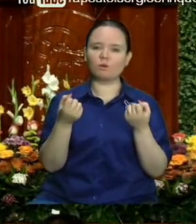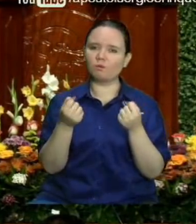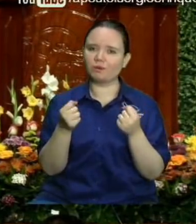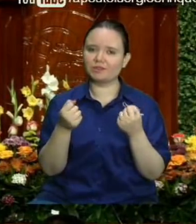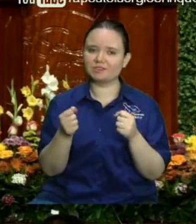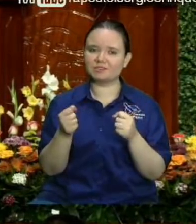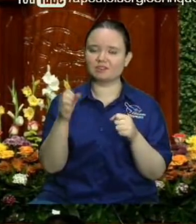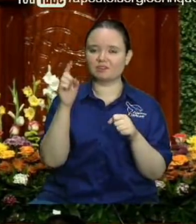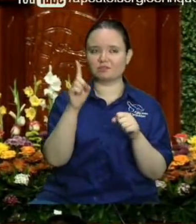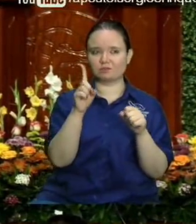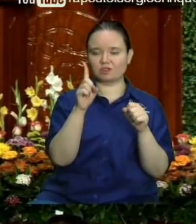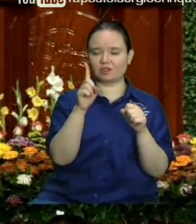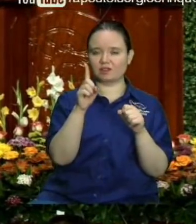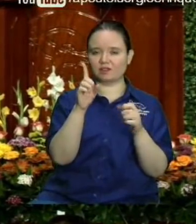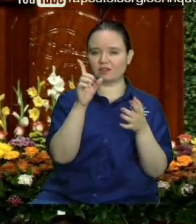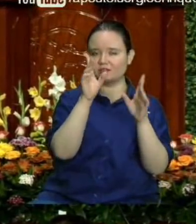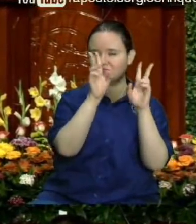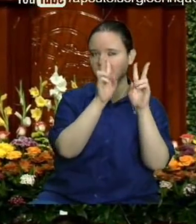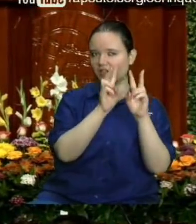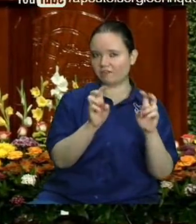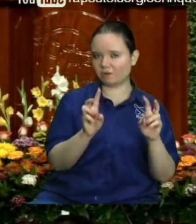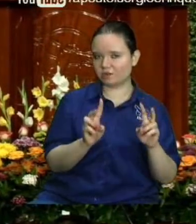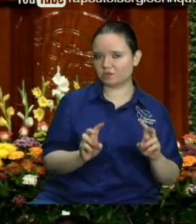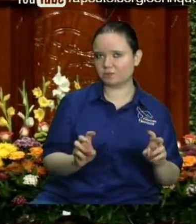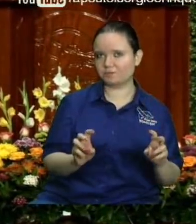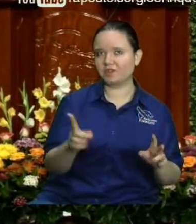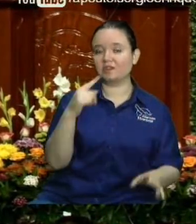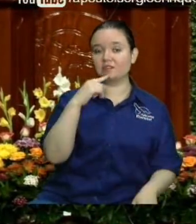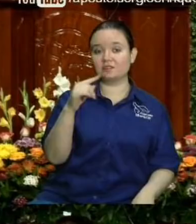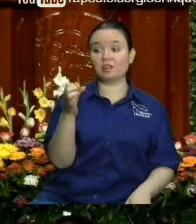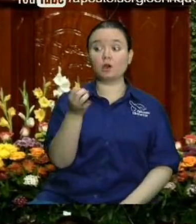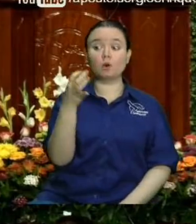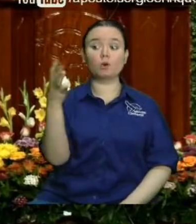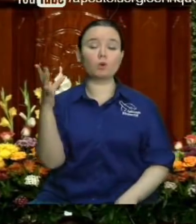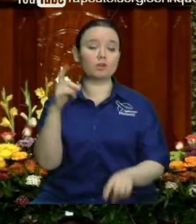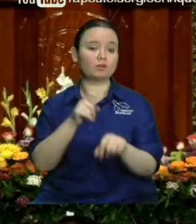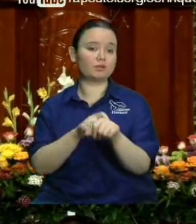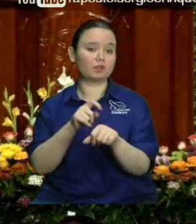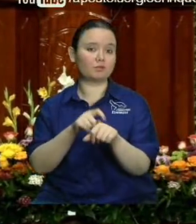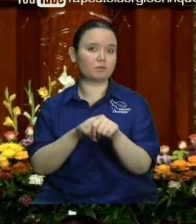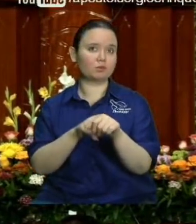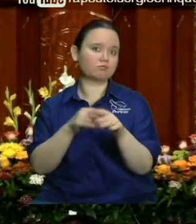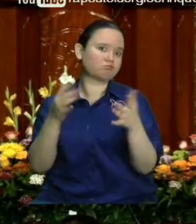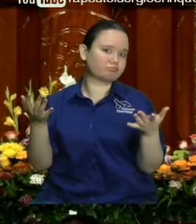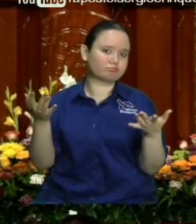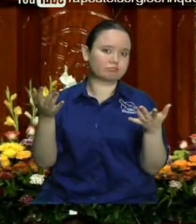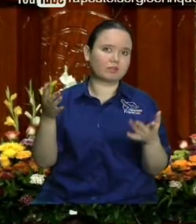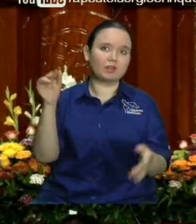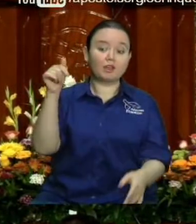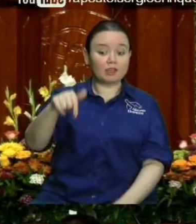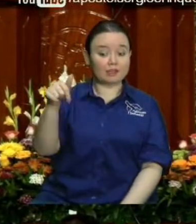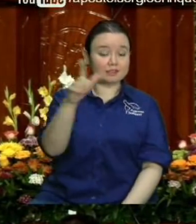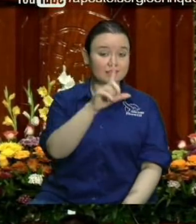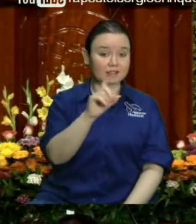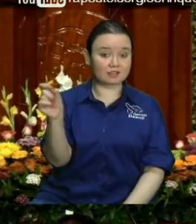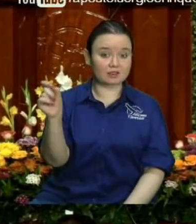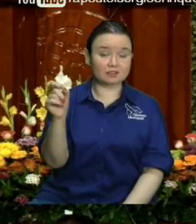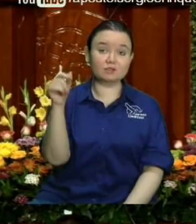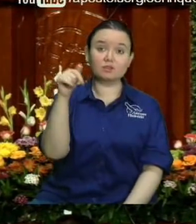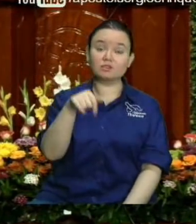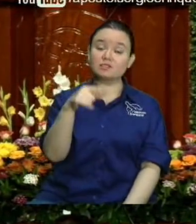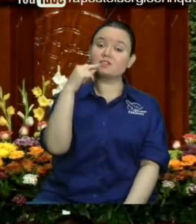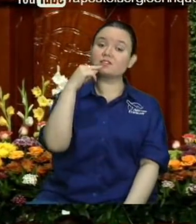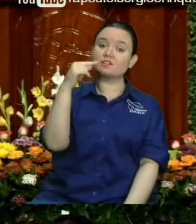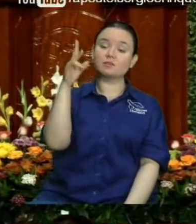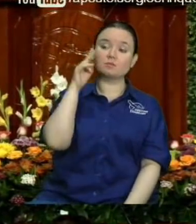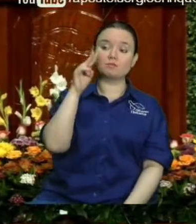una operación matemática para decir tanto tiempo dura la generación? Y esta es la generación que va a ver las